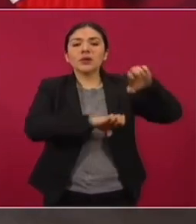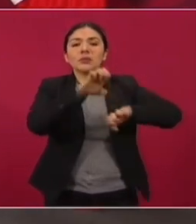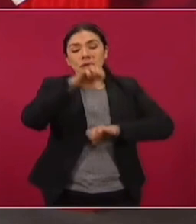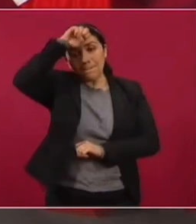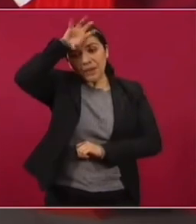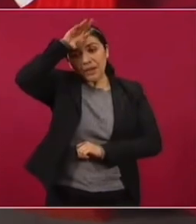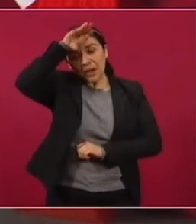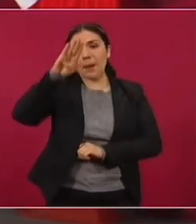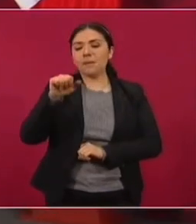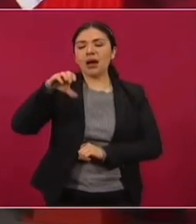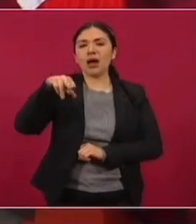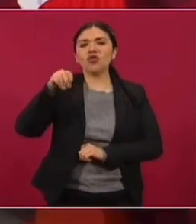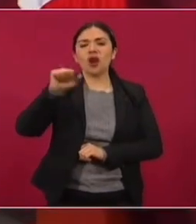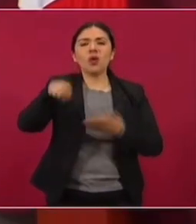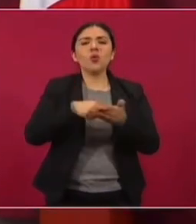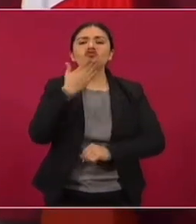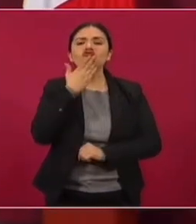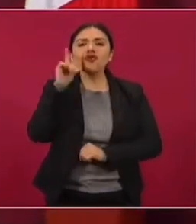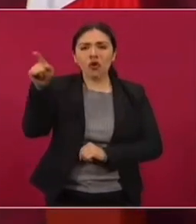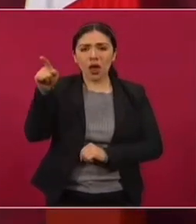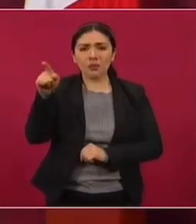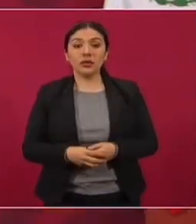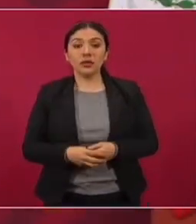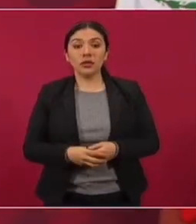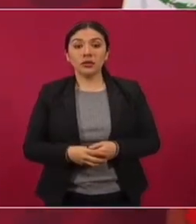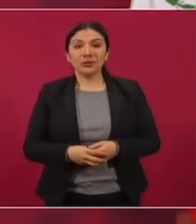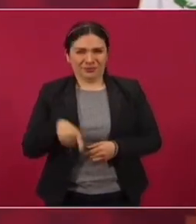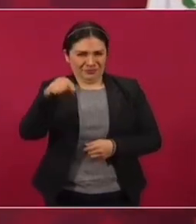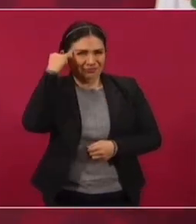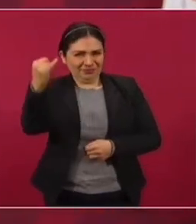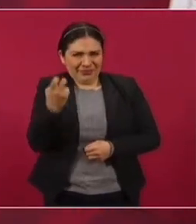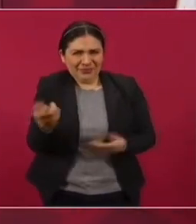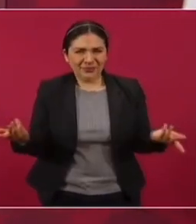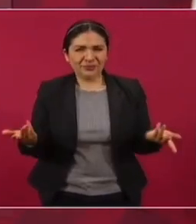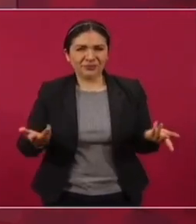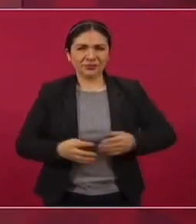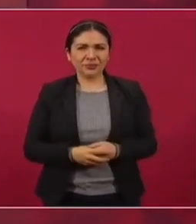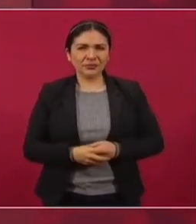minera de bacanora eso no da donde el litio imagínense